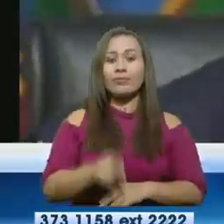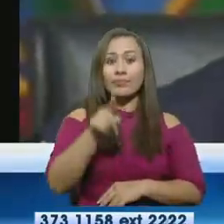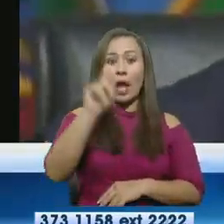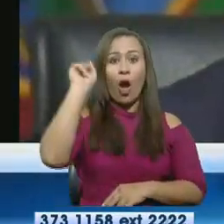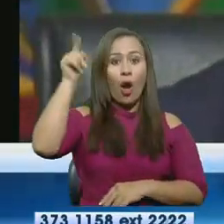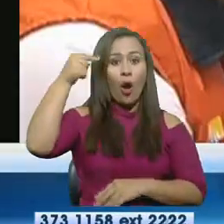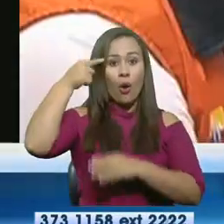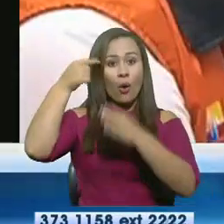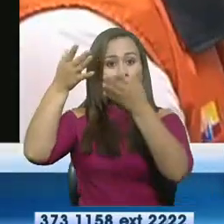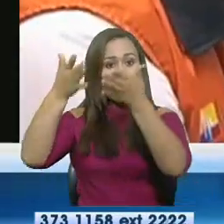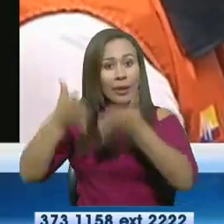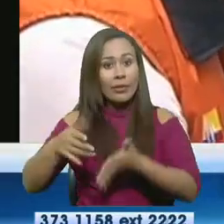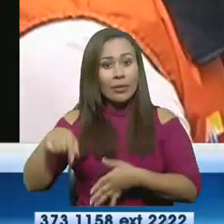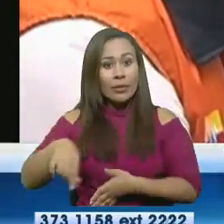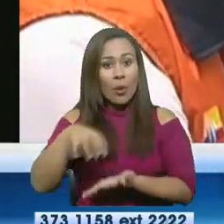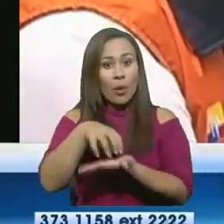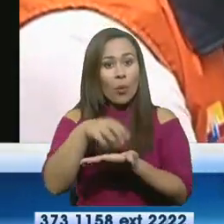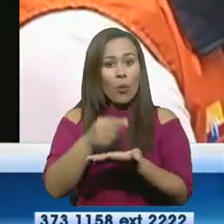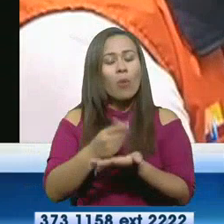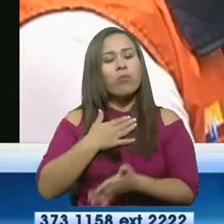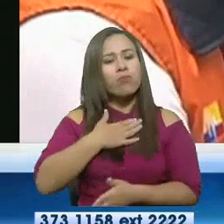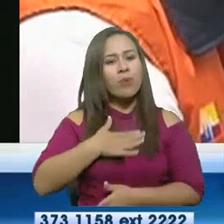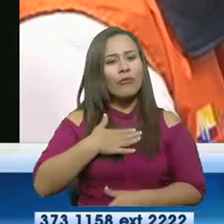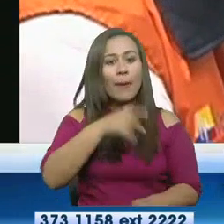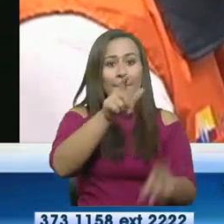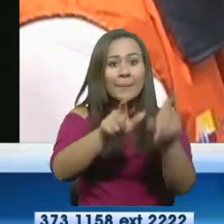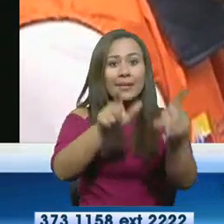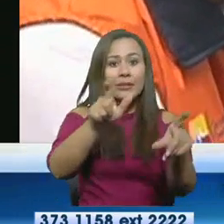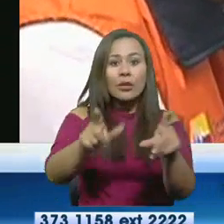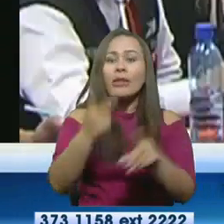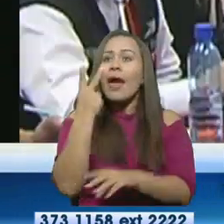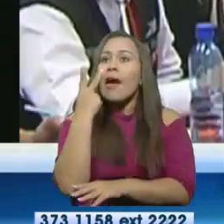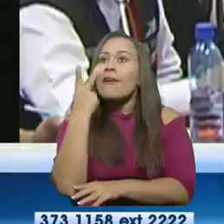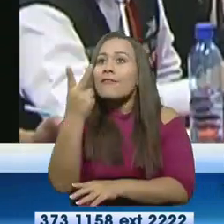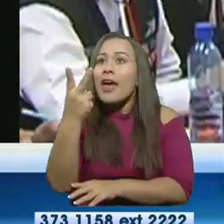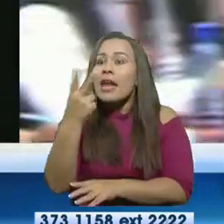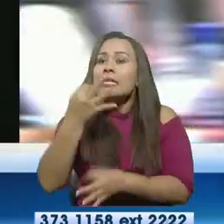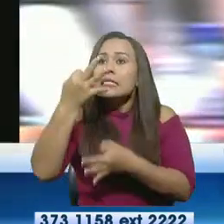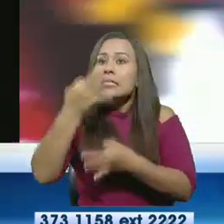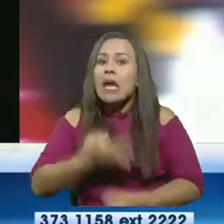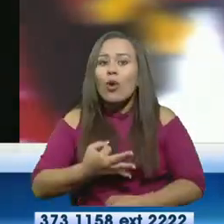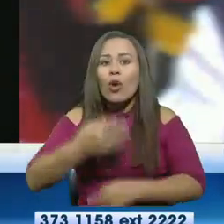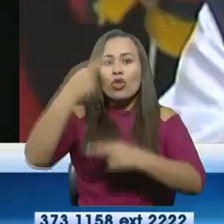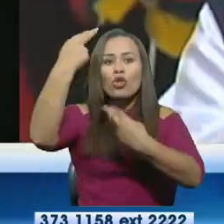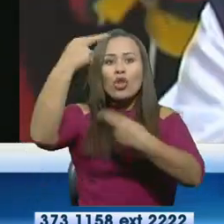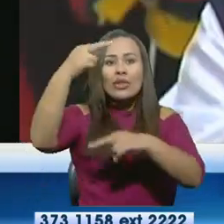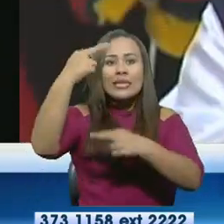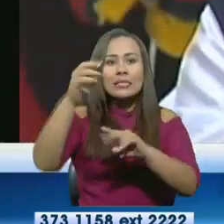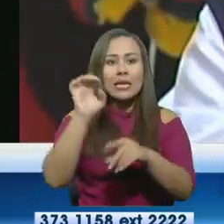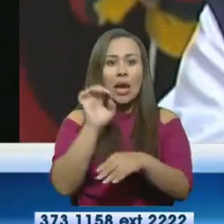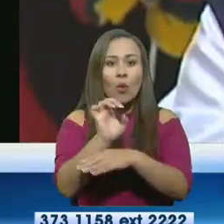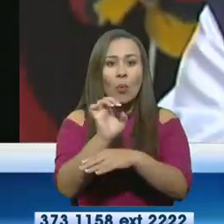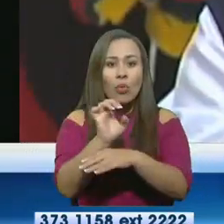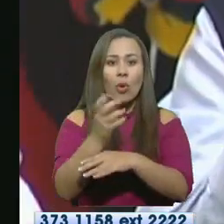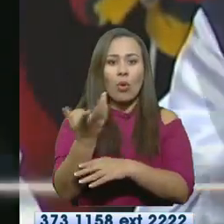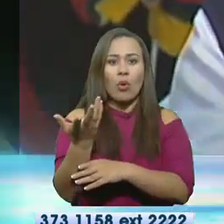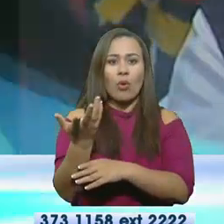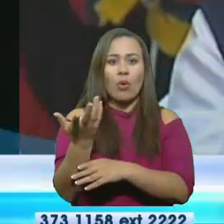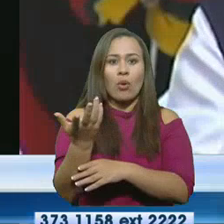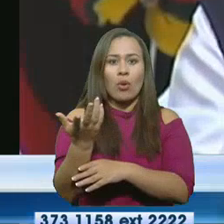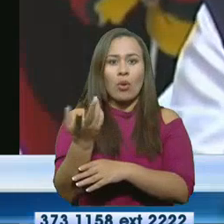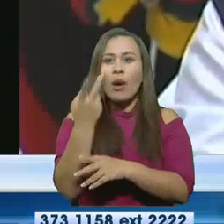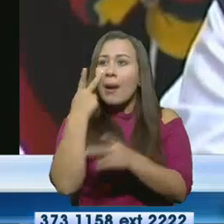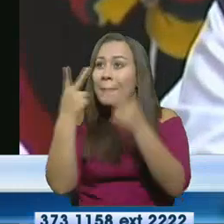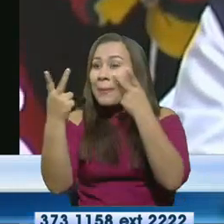hizo un llamado a la ciudadanía a mantenerse informada a través de las fuentes oficiales. Nadie puede predecir este tipo de situaciones, por